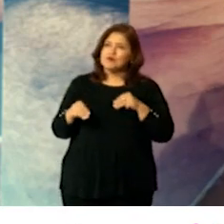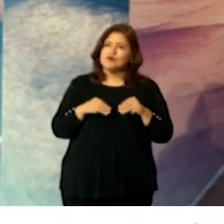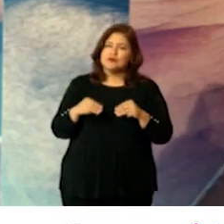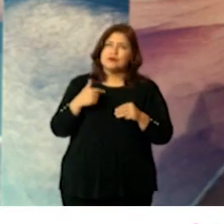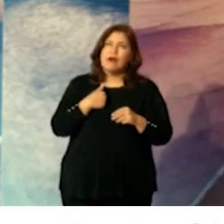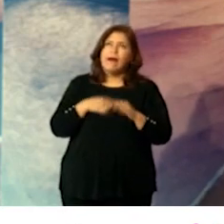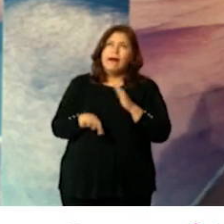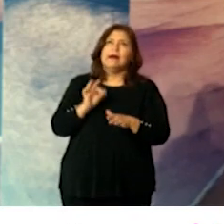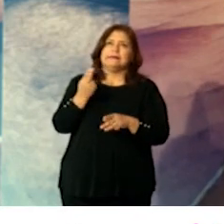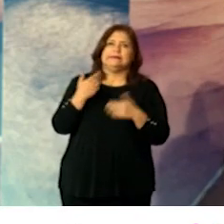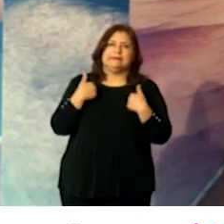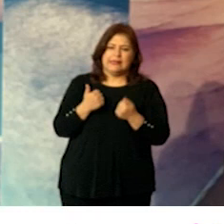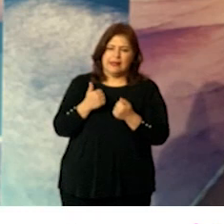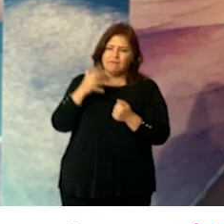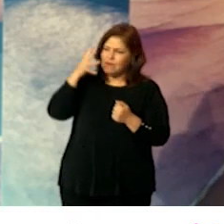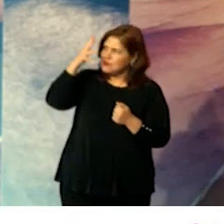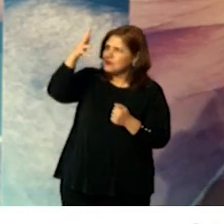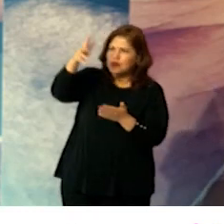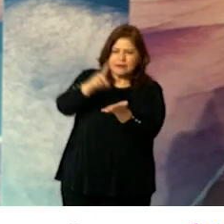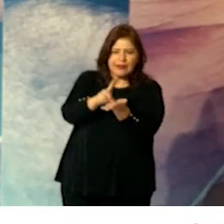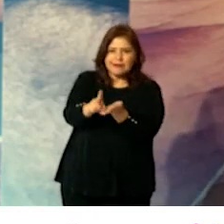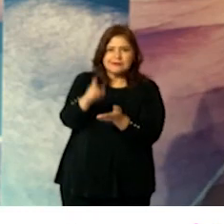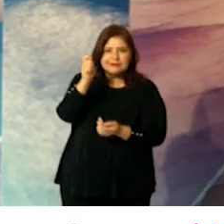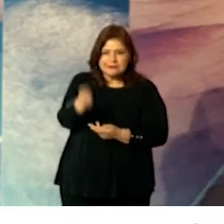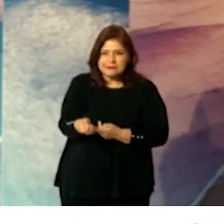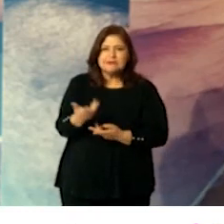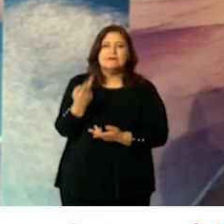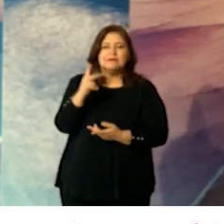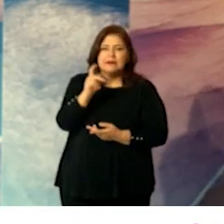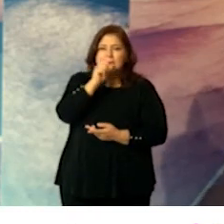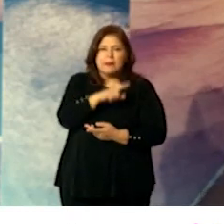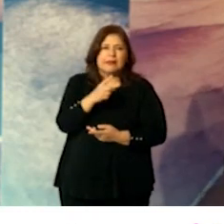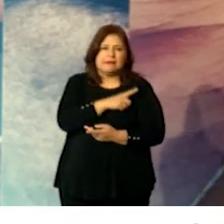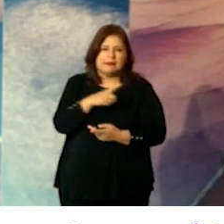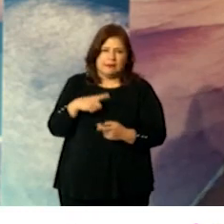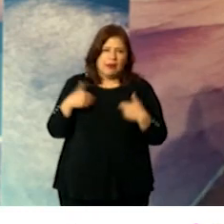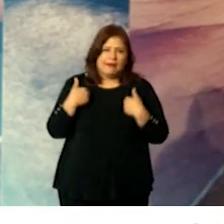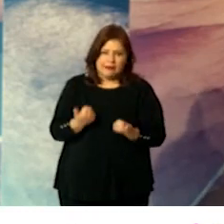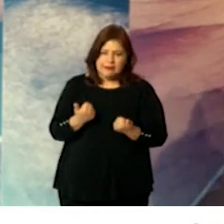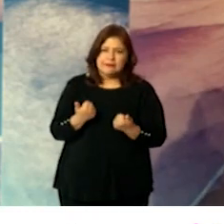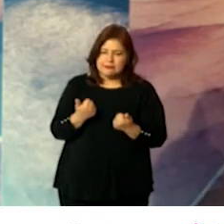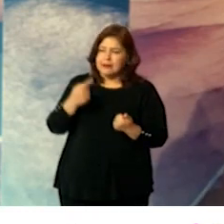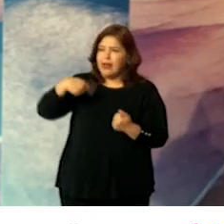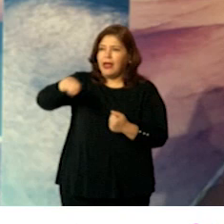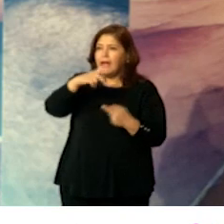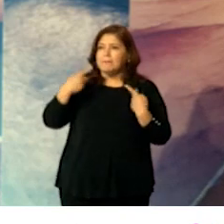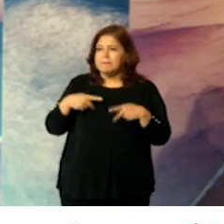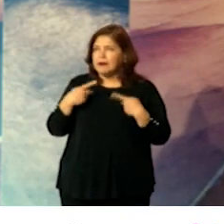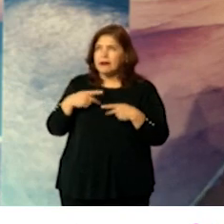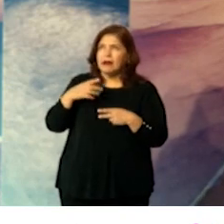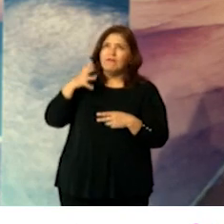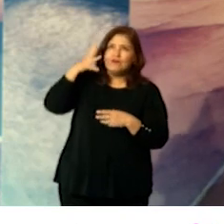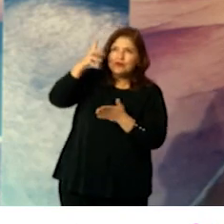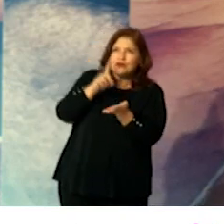es entender qué es el derecho al futuro, pero sobre todo también entender que hay muchas personas que no pueden pensar en el derecho al